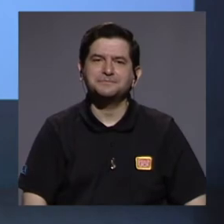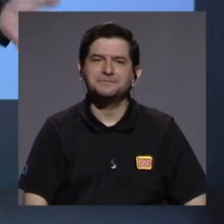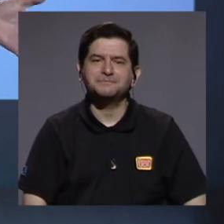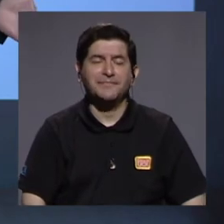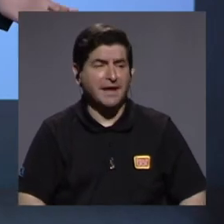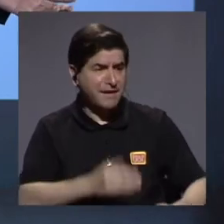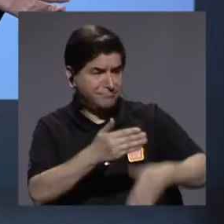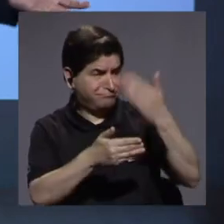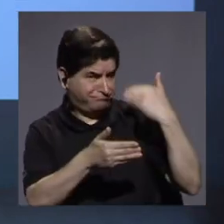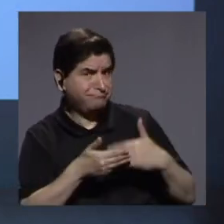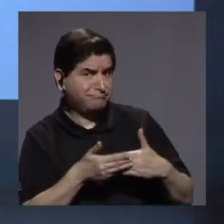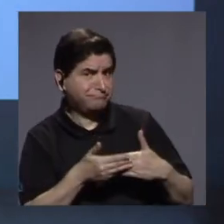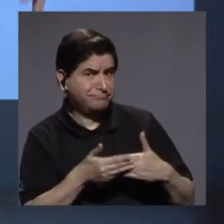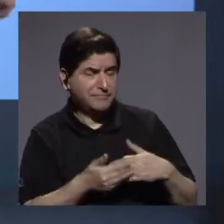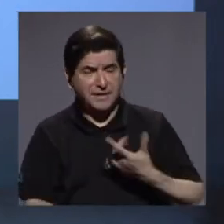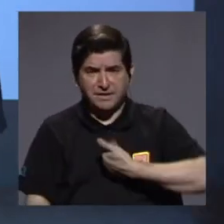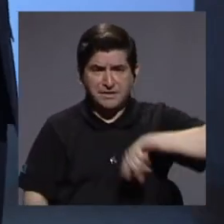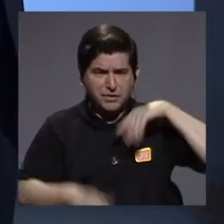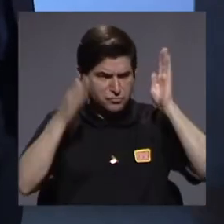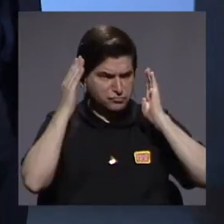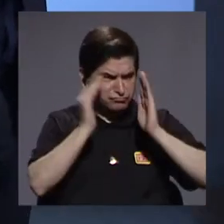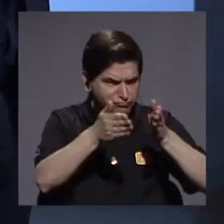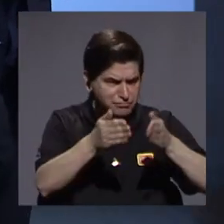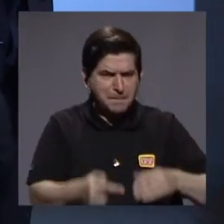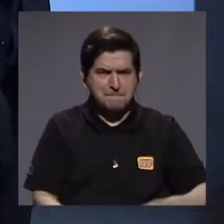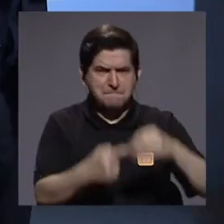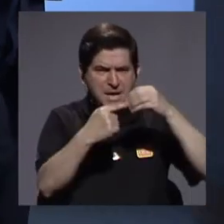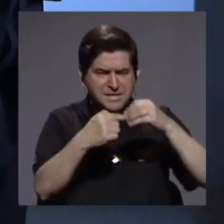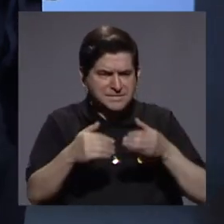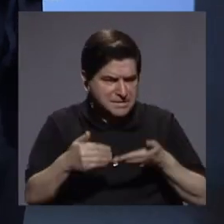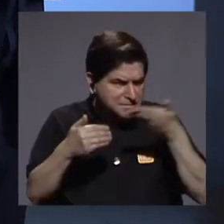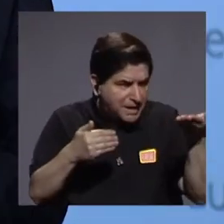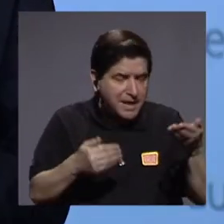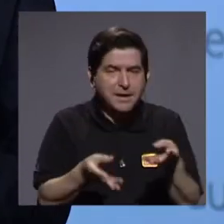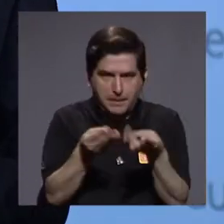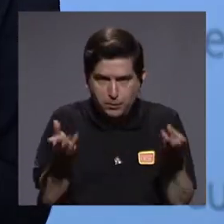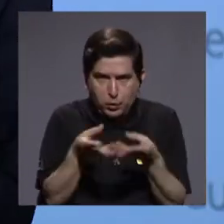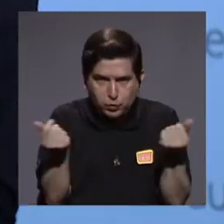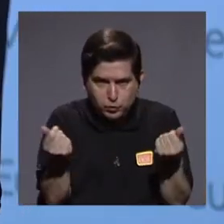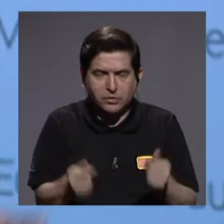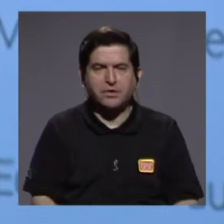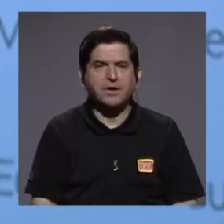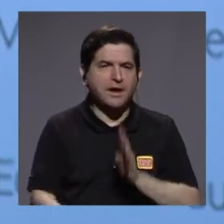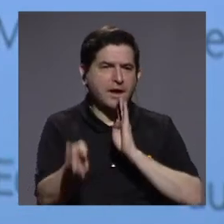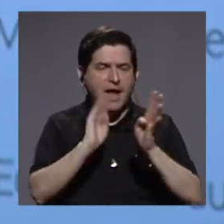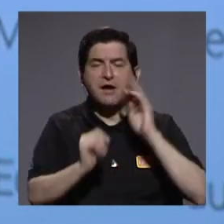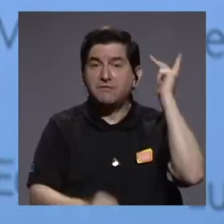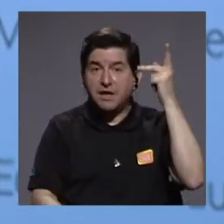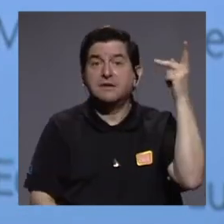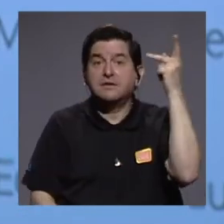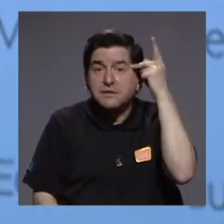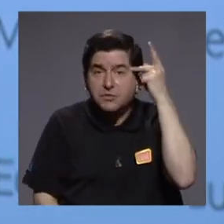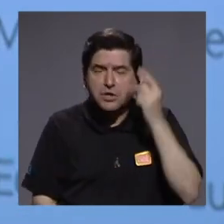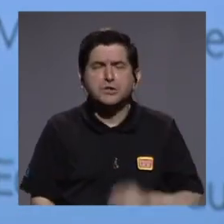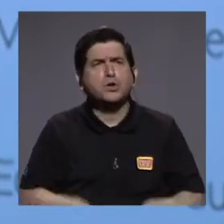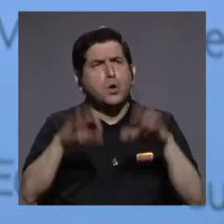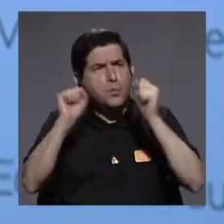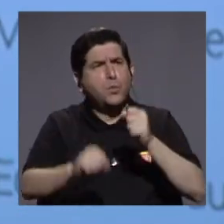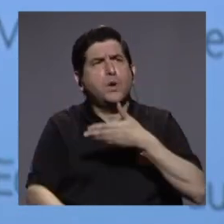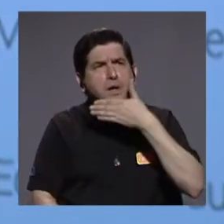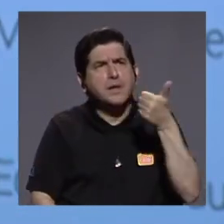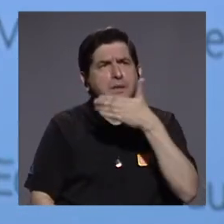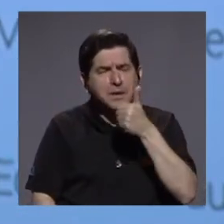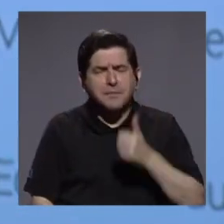antes de eso antes de centrarnos en el principal elemento que la productividad bueno hablamos de algunas políticas que mejorarían la